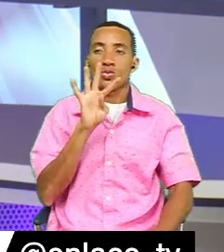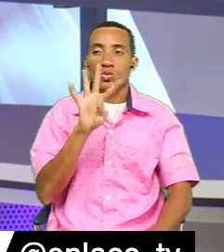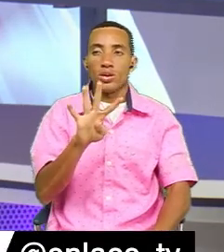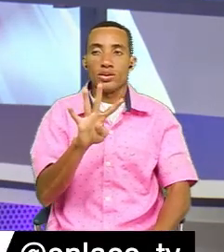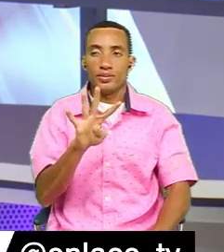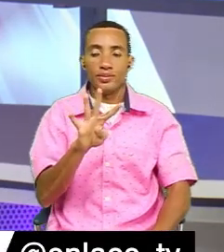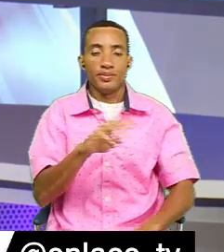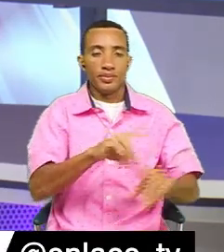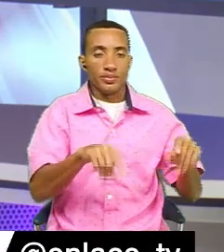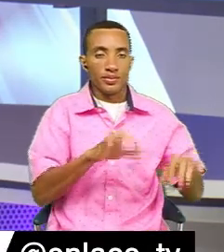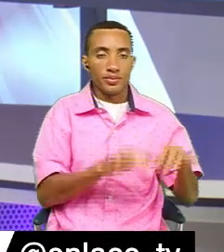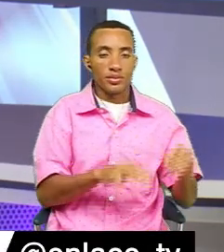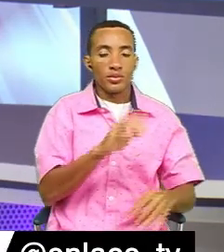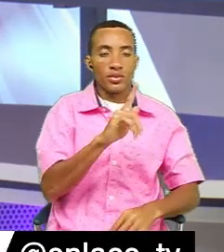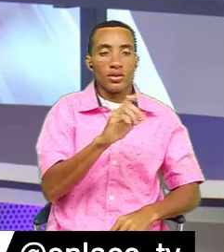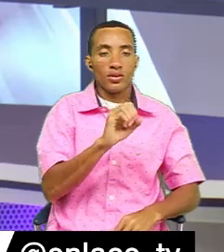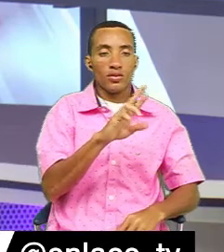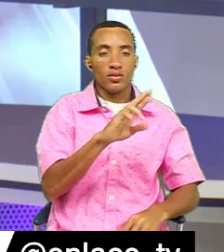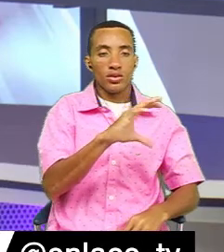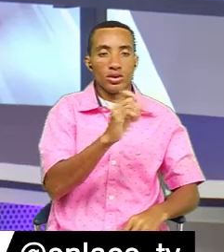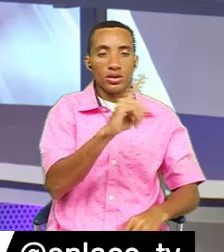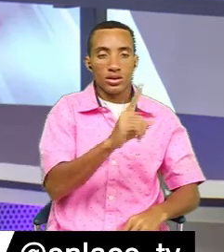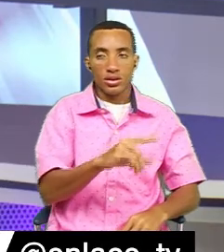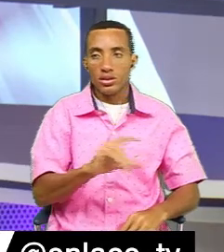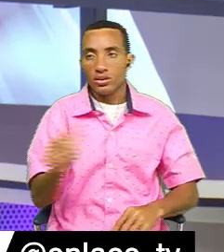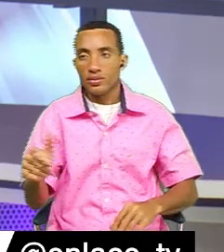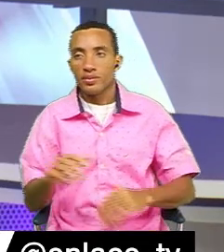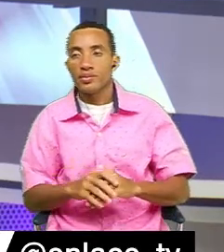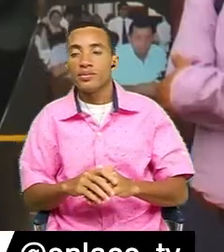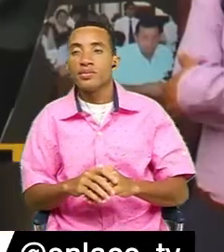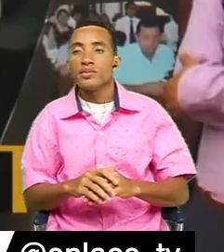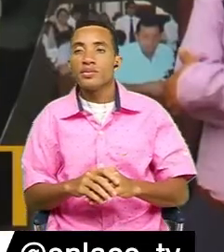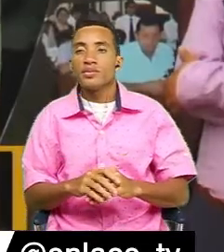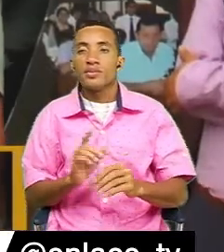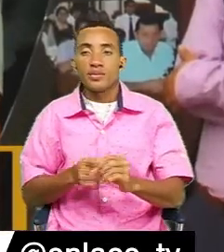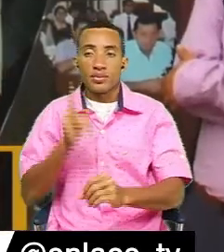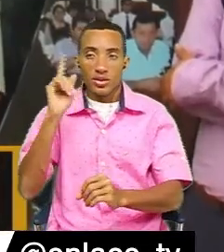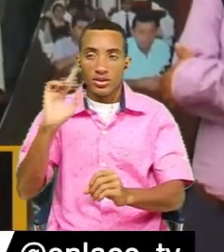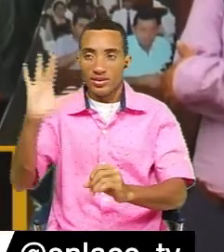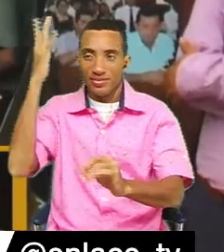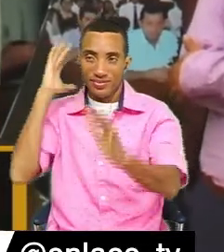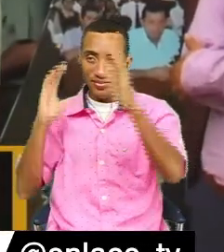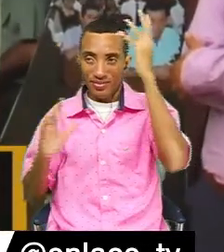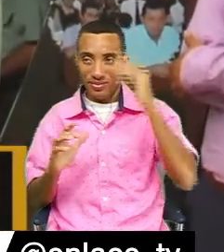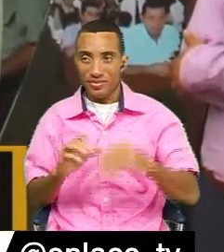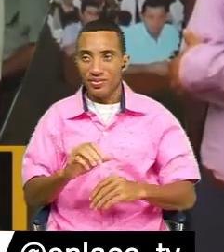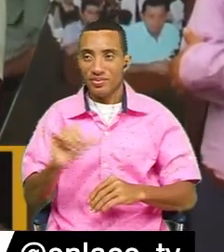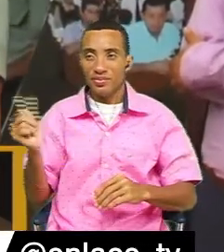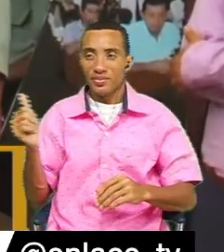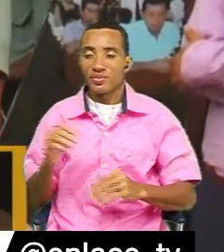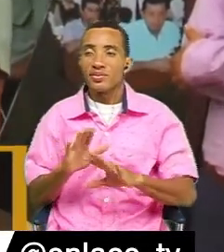FORCAP, Política Rural, Control Interno y el Despacho. Completamos ahora sí el